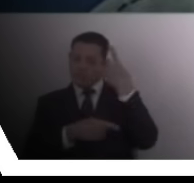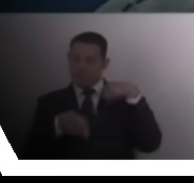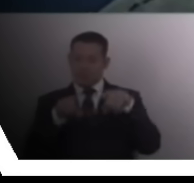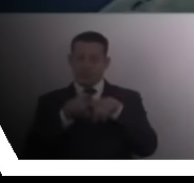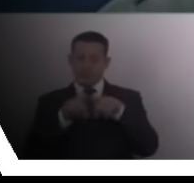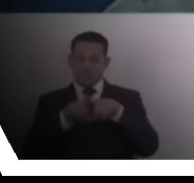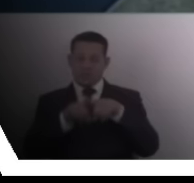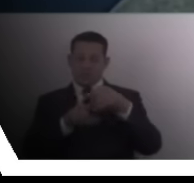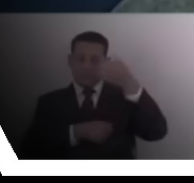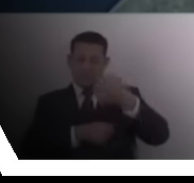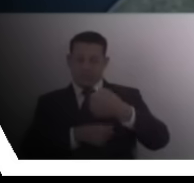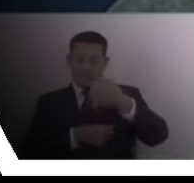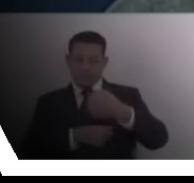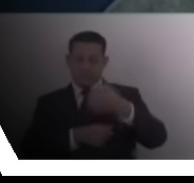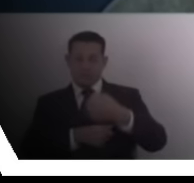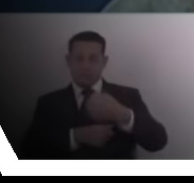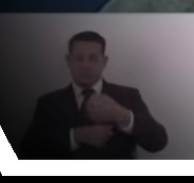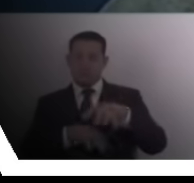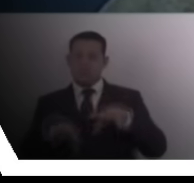estos pastores.